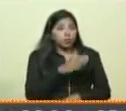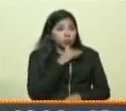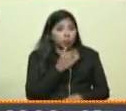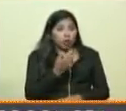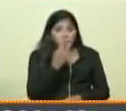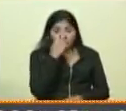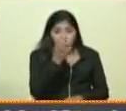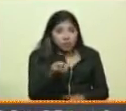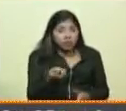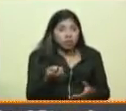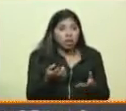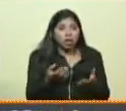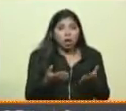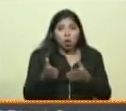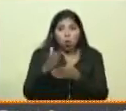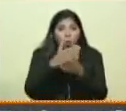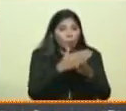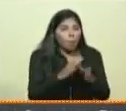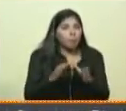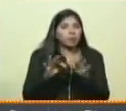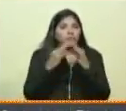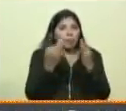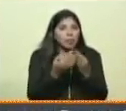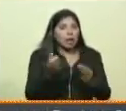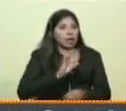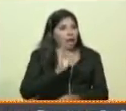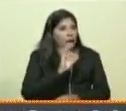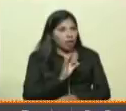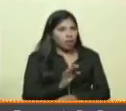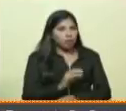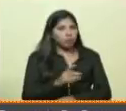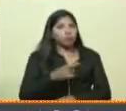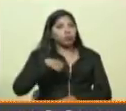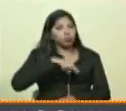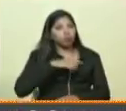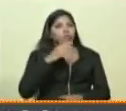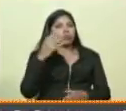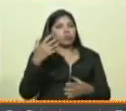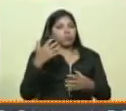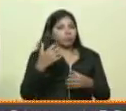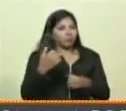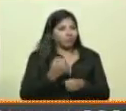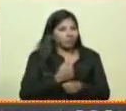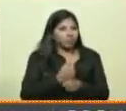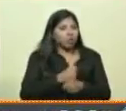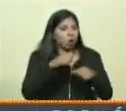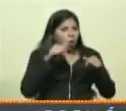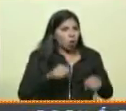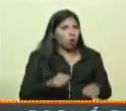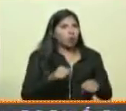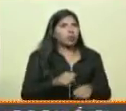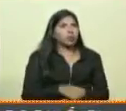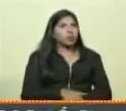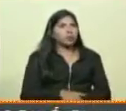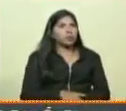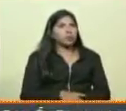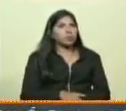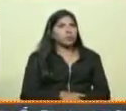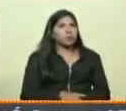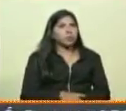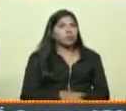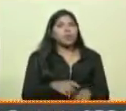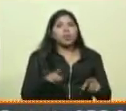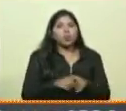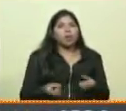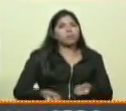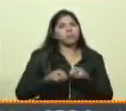familia, a su casa, porque están trabajando las 24 horas. Entonces, en tal sentido, se ordenó y se está ejecutando en el día de hoy un PEDEVAL obrero,